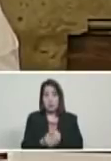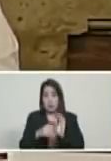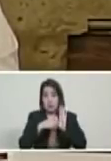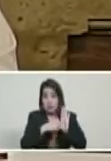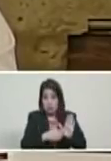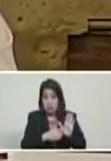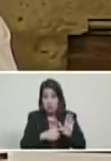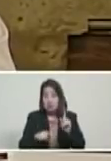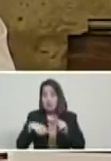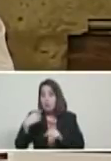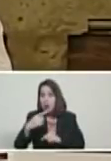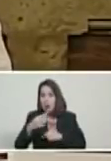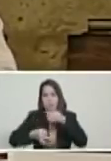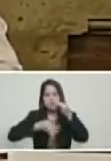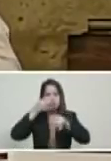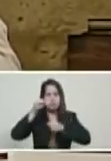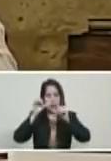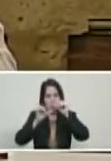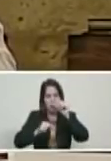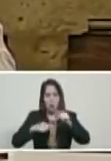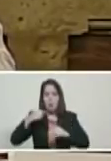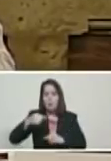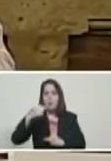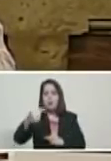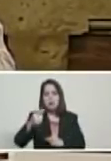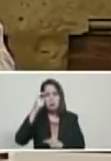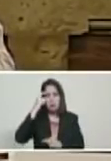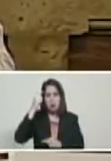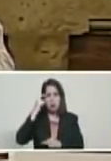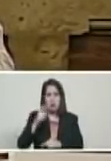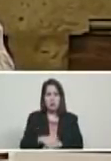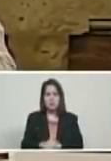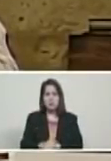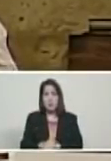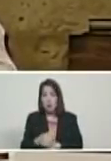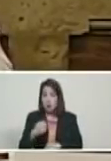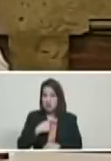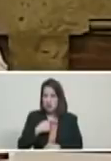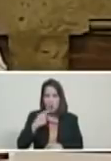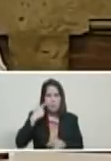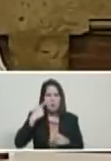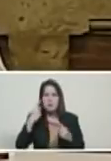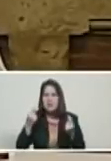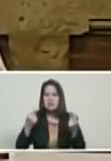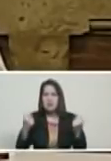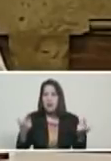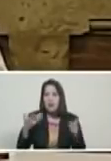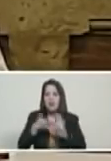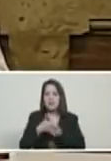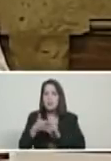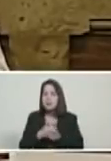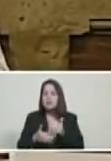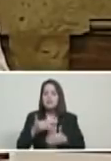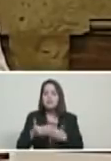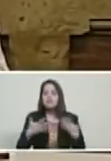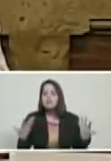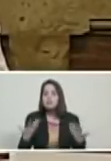seguiremos hablando en los próximos días, porque yo estoy pendiente, mira, estoy pendiente de todo lo que va pasando.